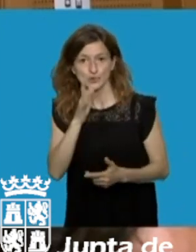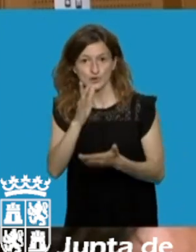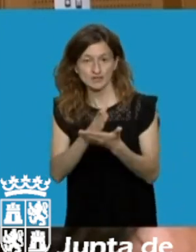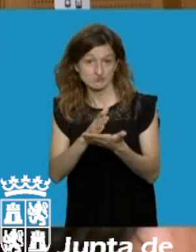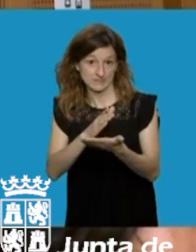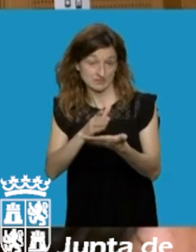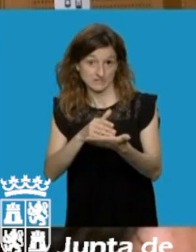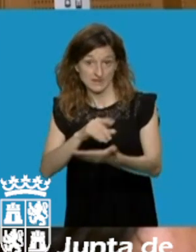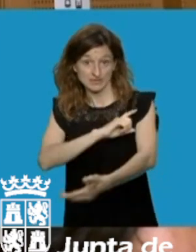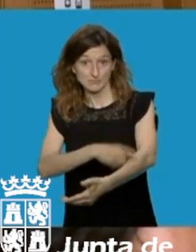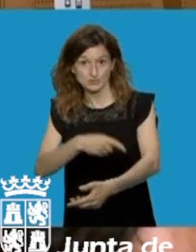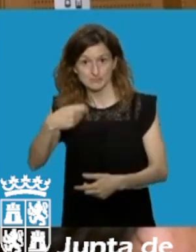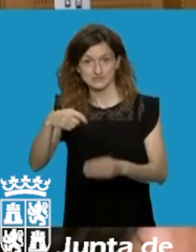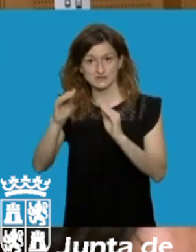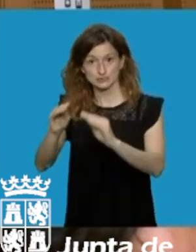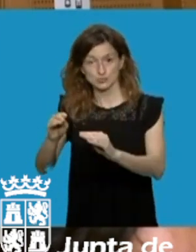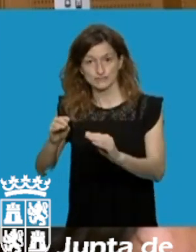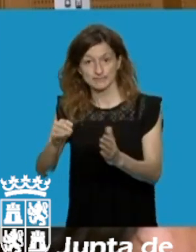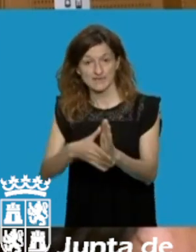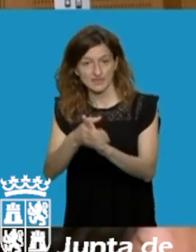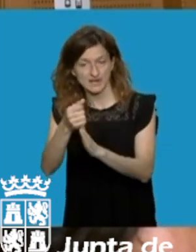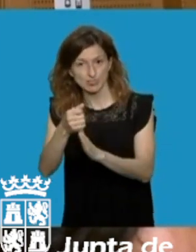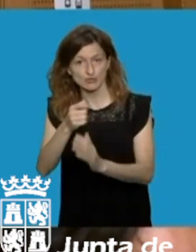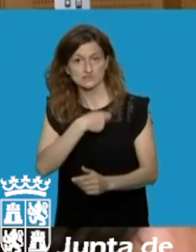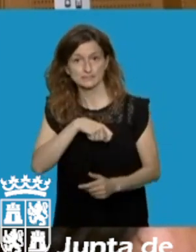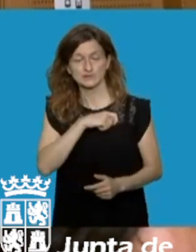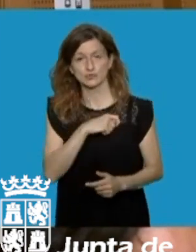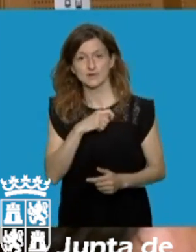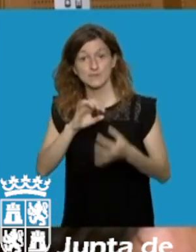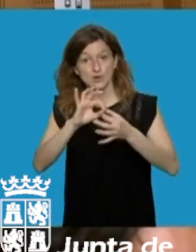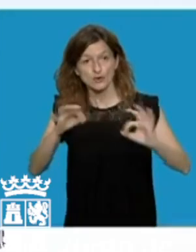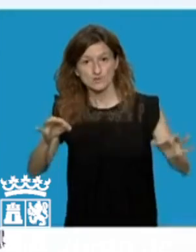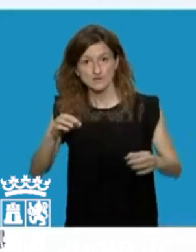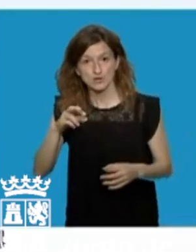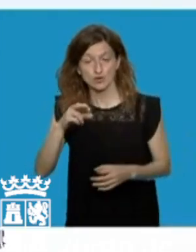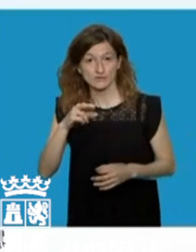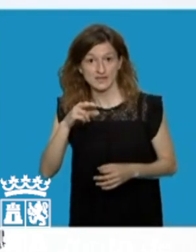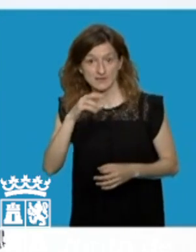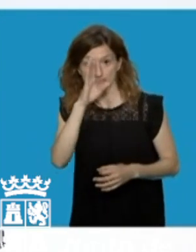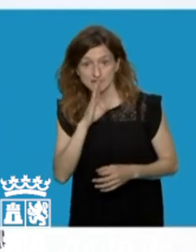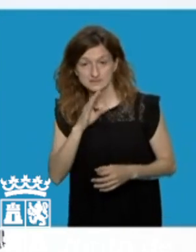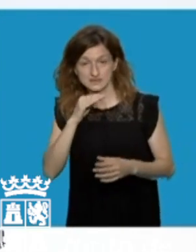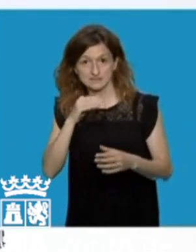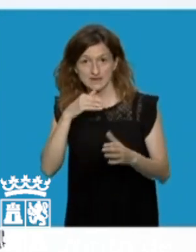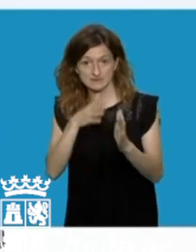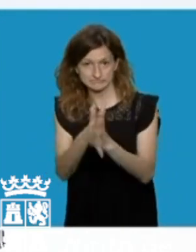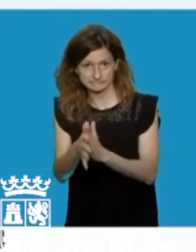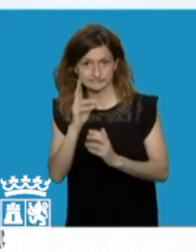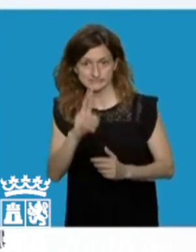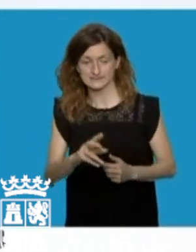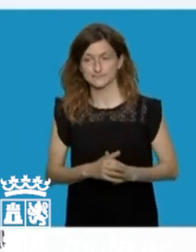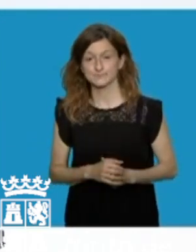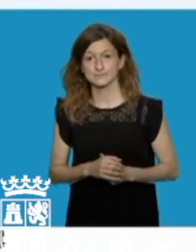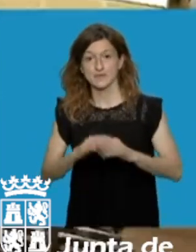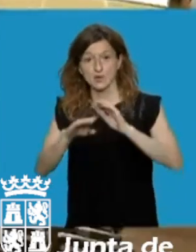deporte bajo tu presidencia en la Real Federación Española con unos Juegos Olímpicos de Río 2016 que han quedado para la posteridad. Quiero,